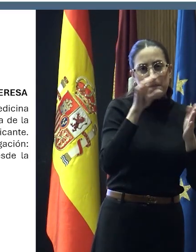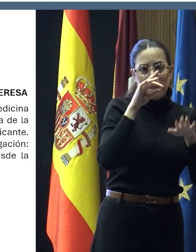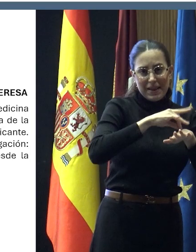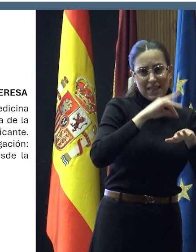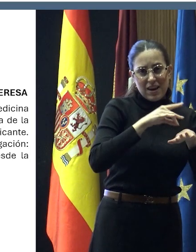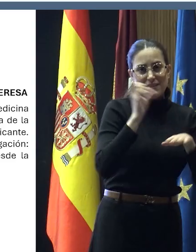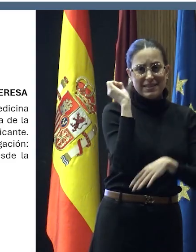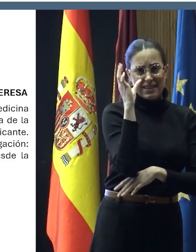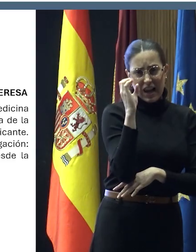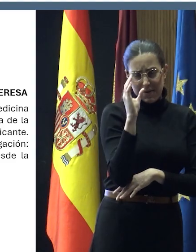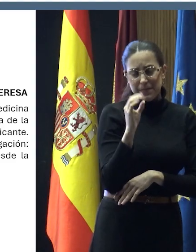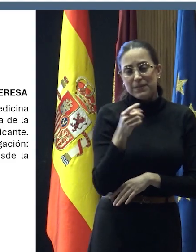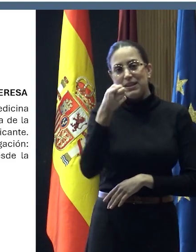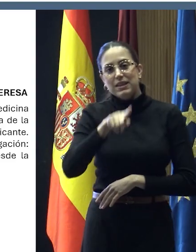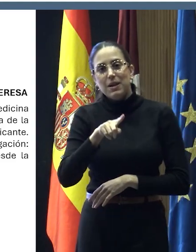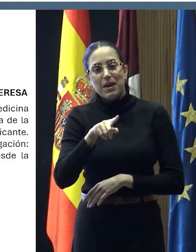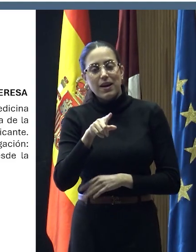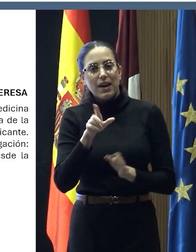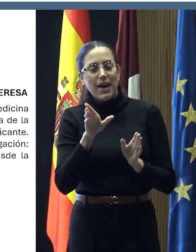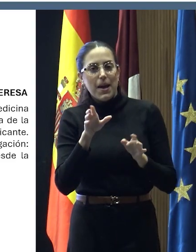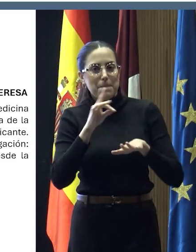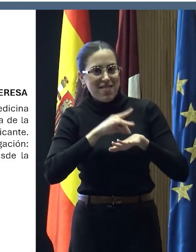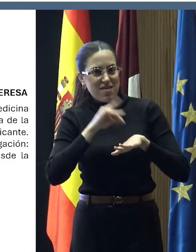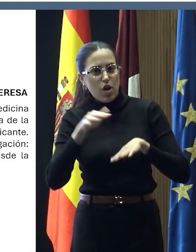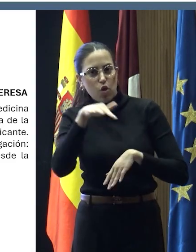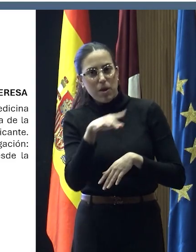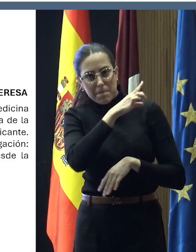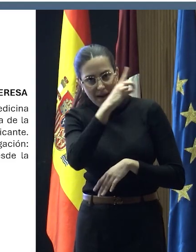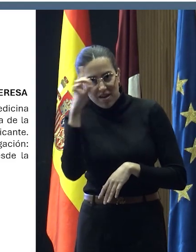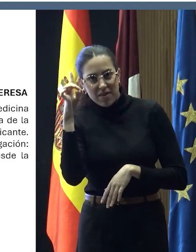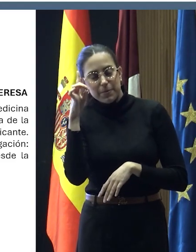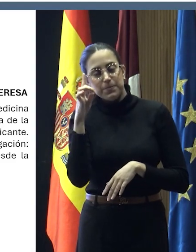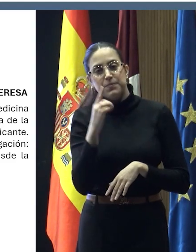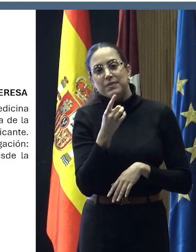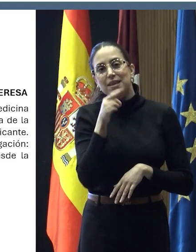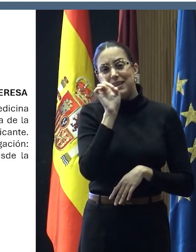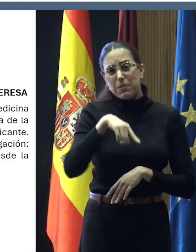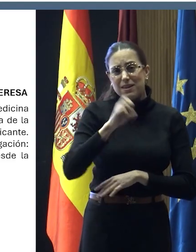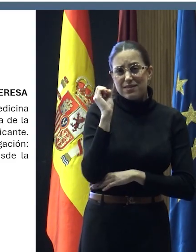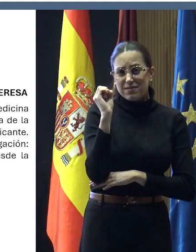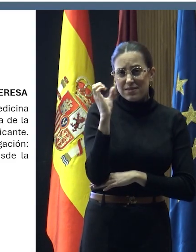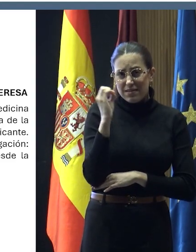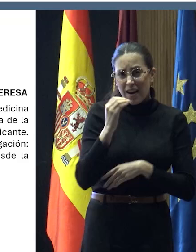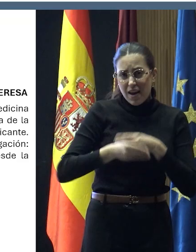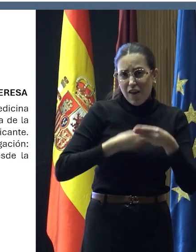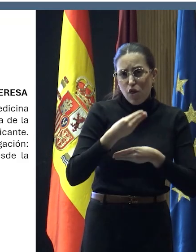catedrática de Fisiología en la Universidad Autónoma de Madrid y hizo una charla también de salud,